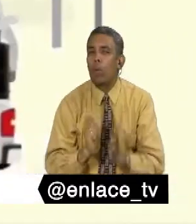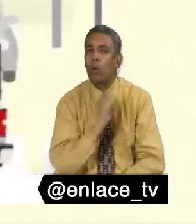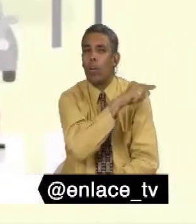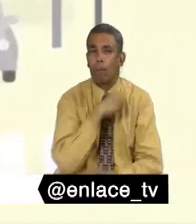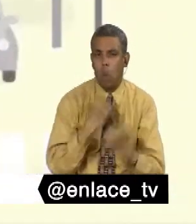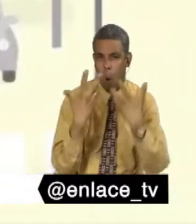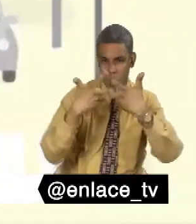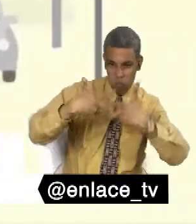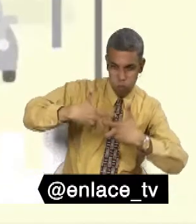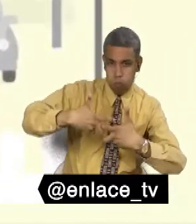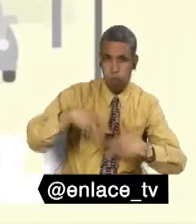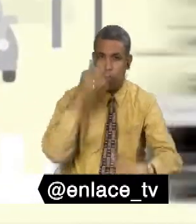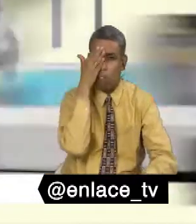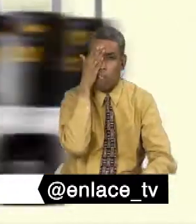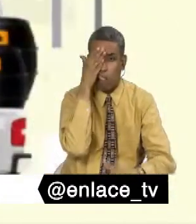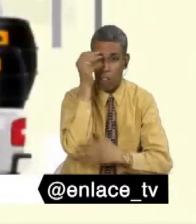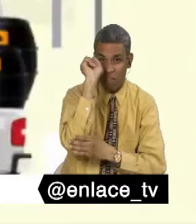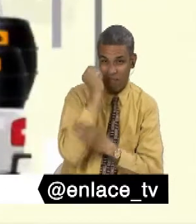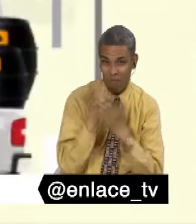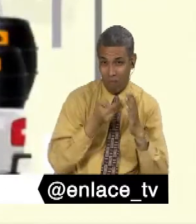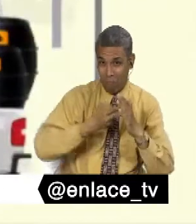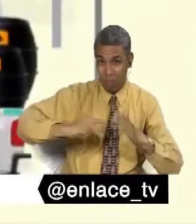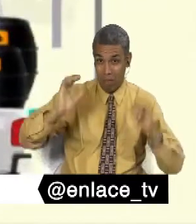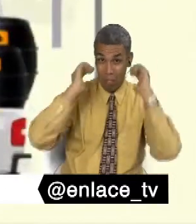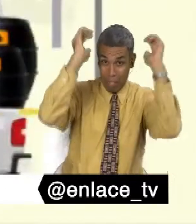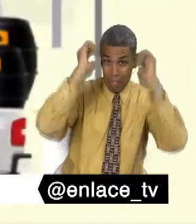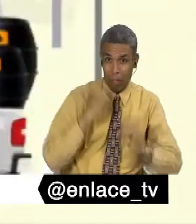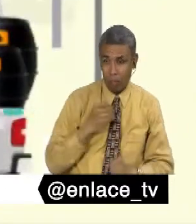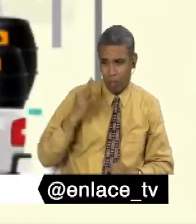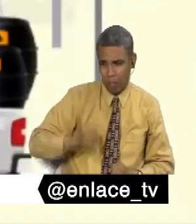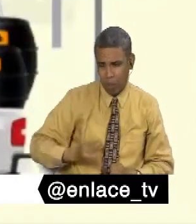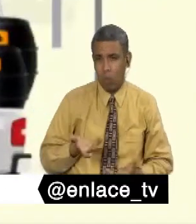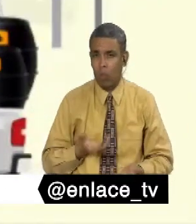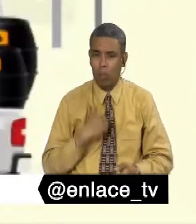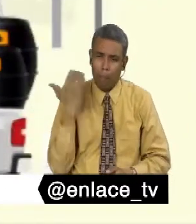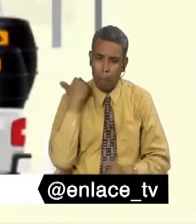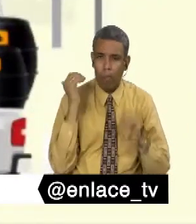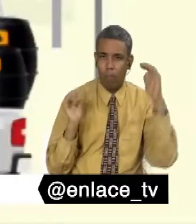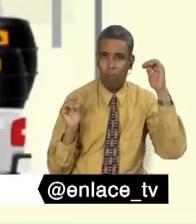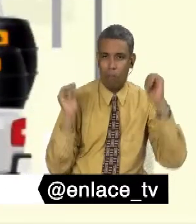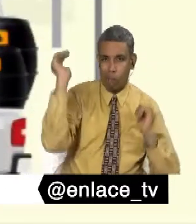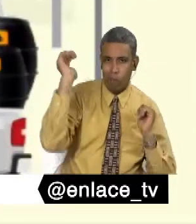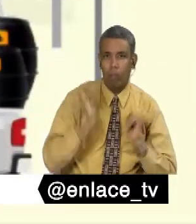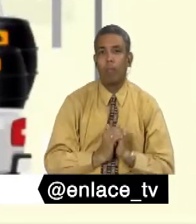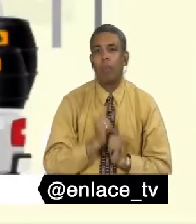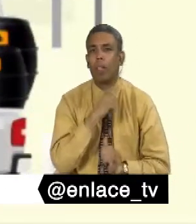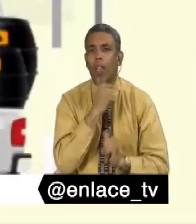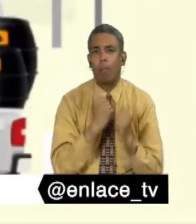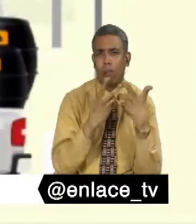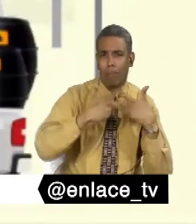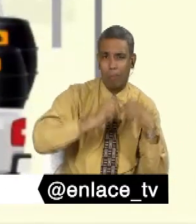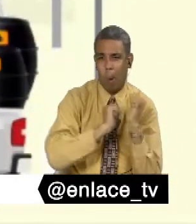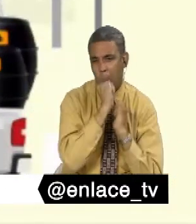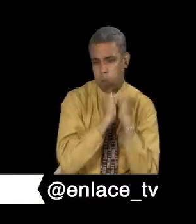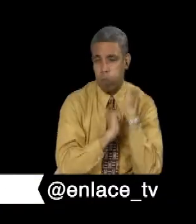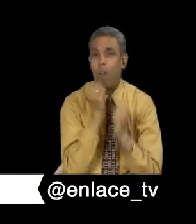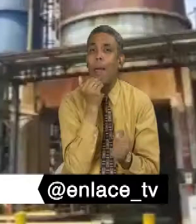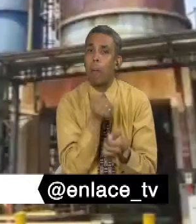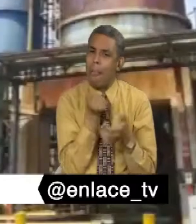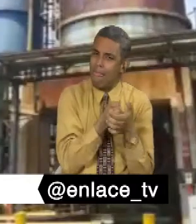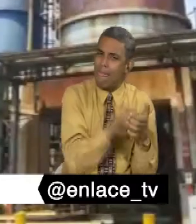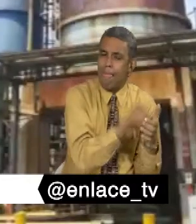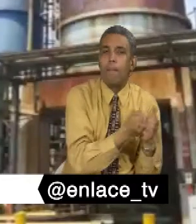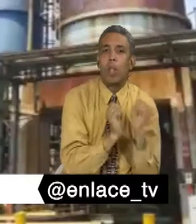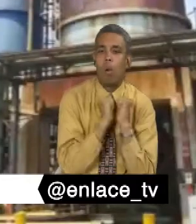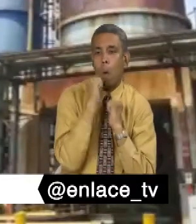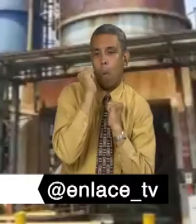con una de mejor calidad tiene consecuencias graves porque se debe aumentar la severidad que reduce la vida útil al dañar los equipos y la metalurgia de las plantas. Por ahora solo